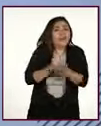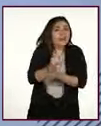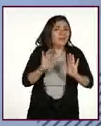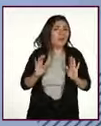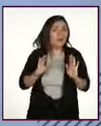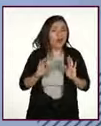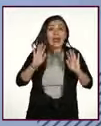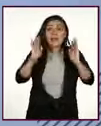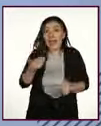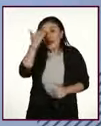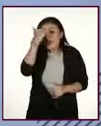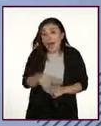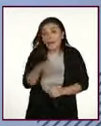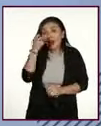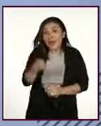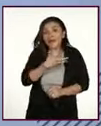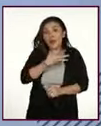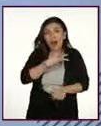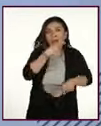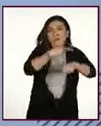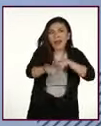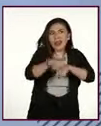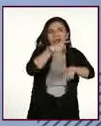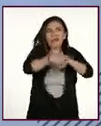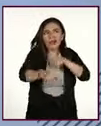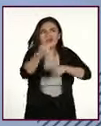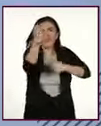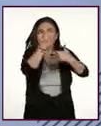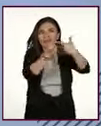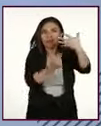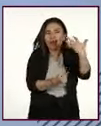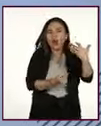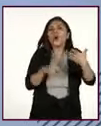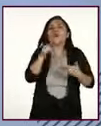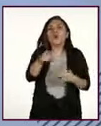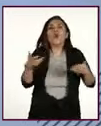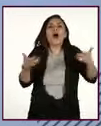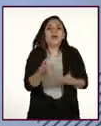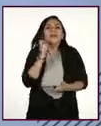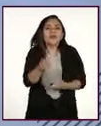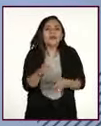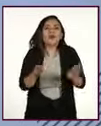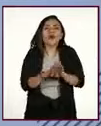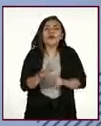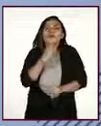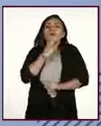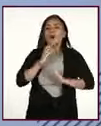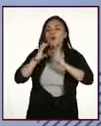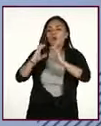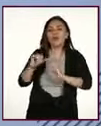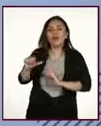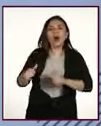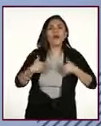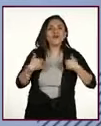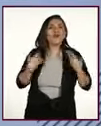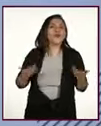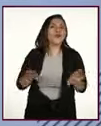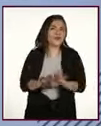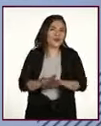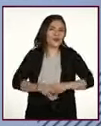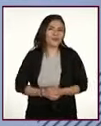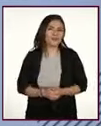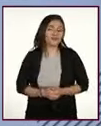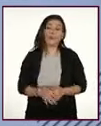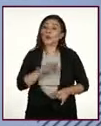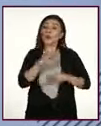de que sabemos que hay estos peligros en las redes sociales, ¿qué hacemos? ¿Cómo construimos este cuidado a las juventudes? Y pues bueno, ya